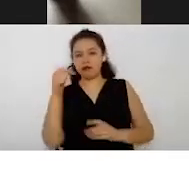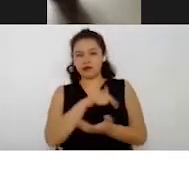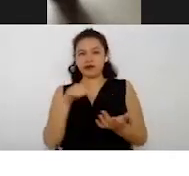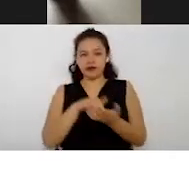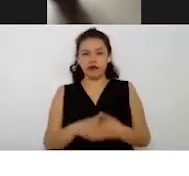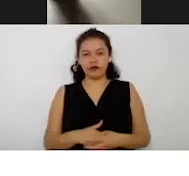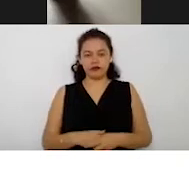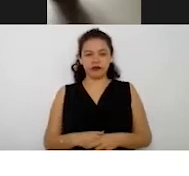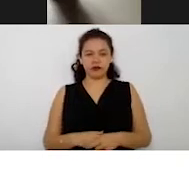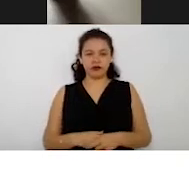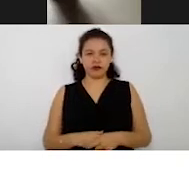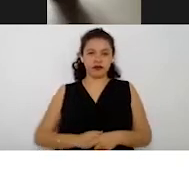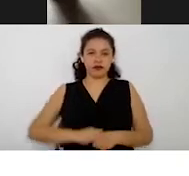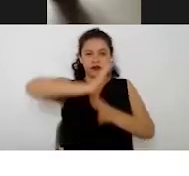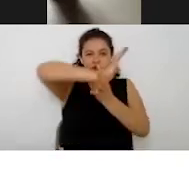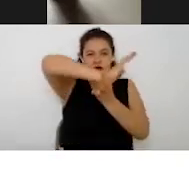Tobillo.